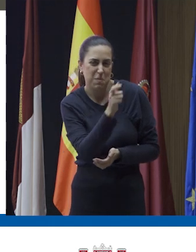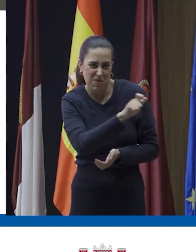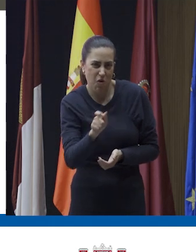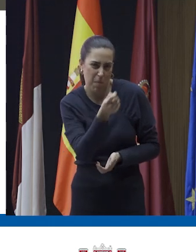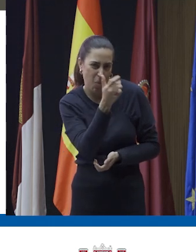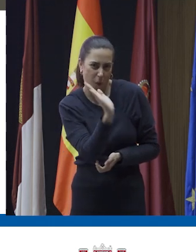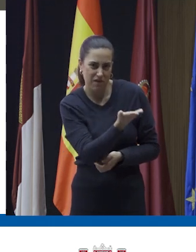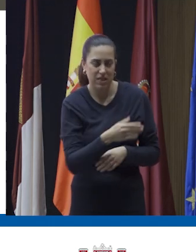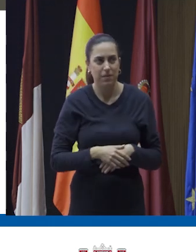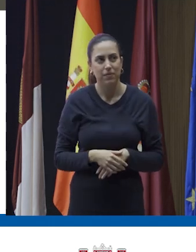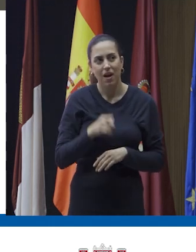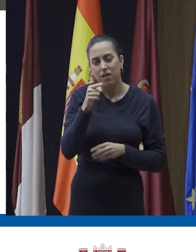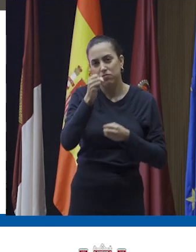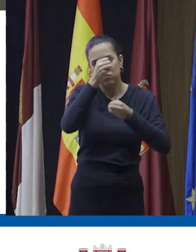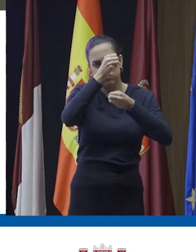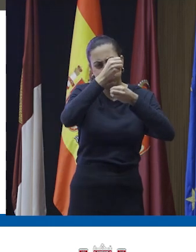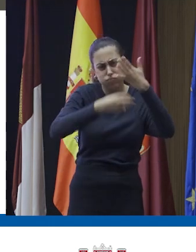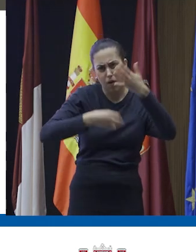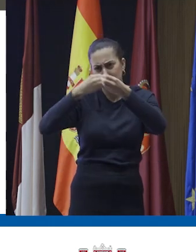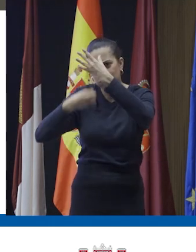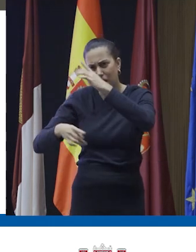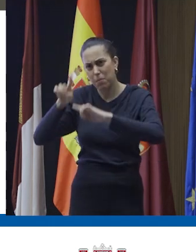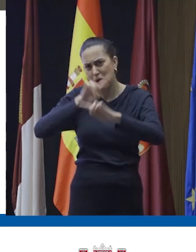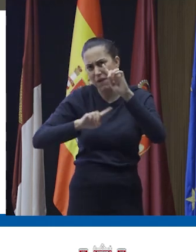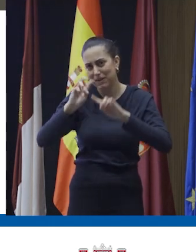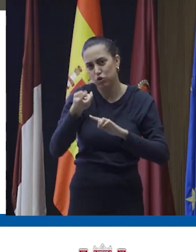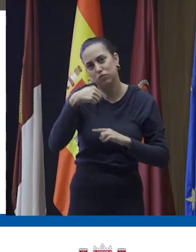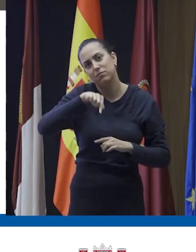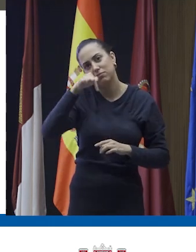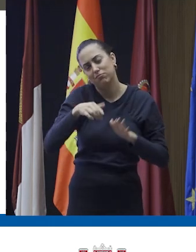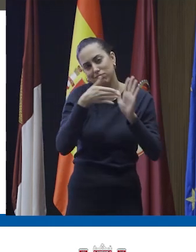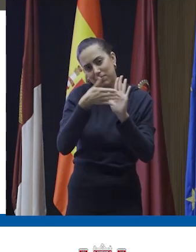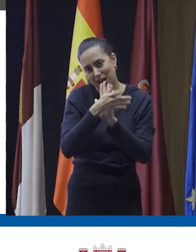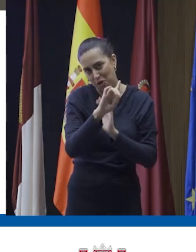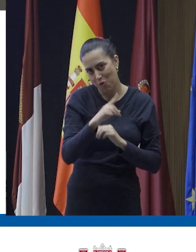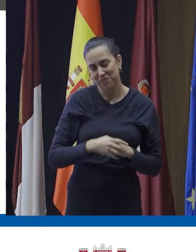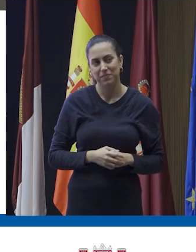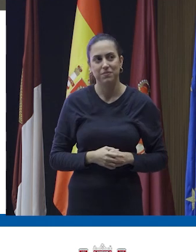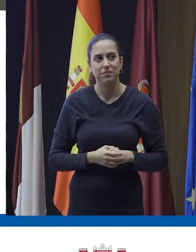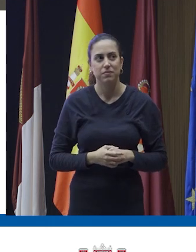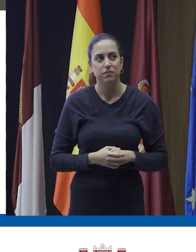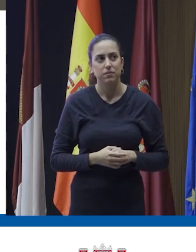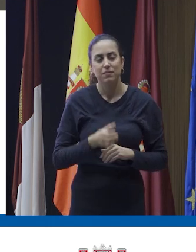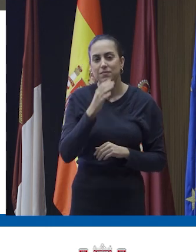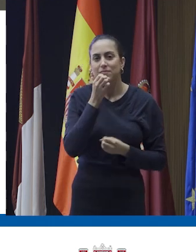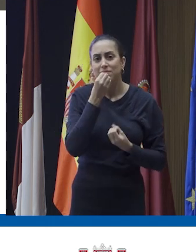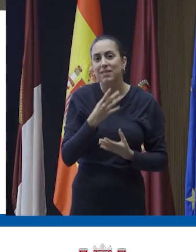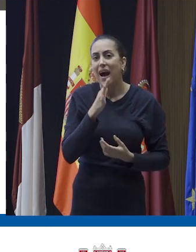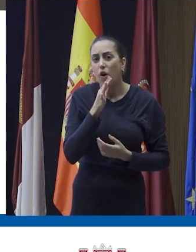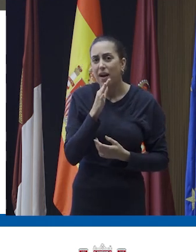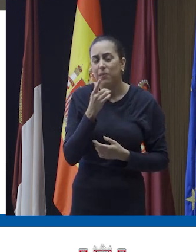otras muchísimas complicaciones que no vamos a entrar en ellas. Y bueno, pues ahora vamos a ver lo que es el